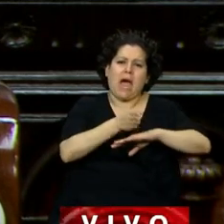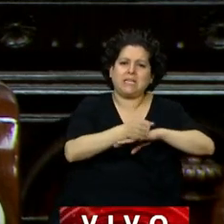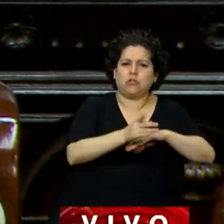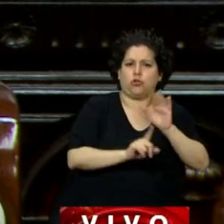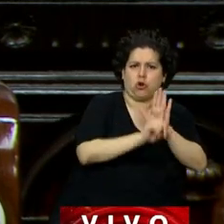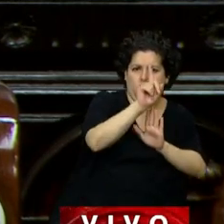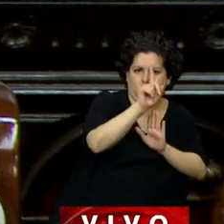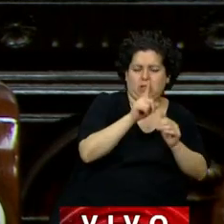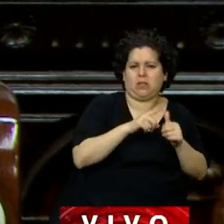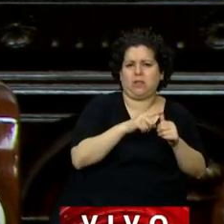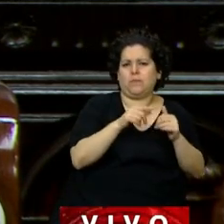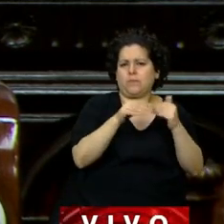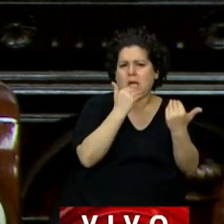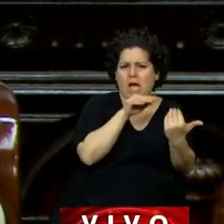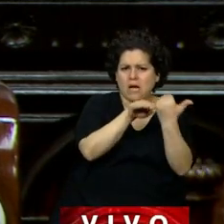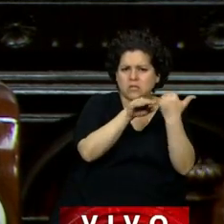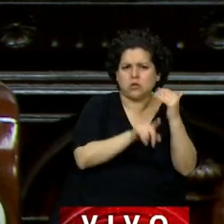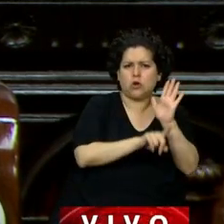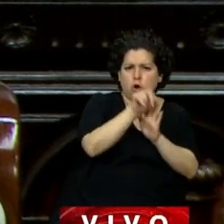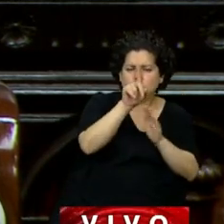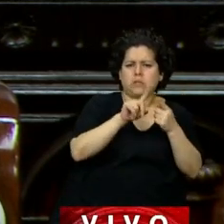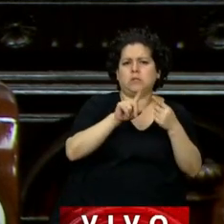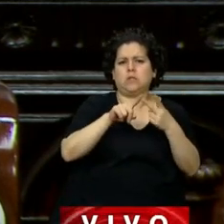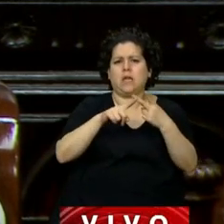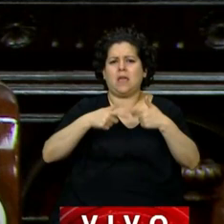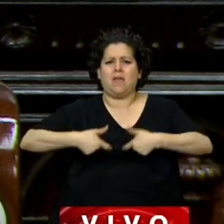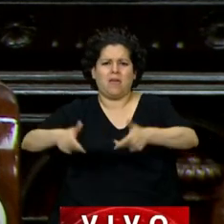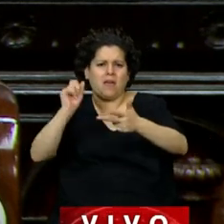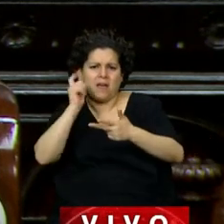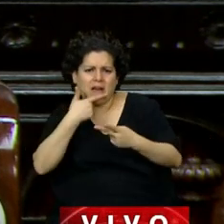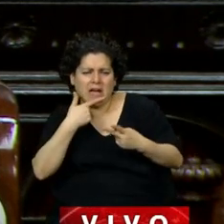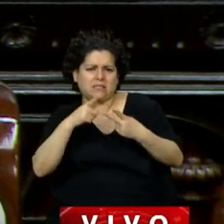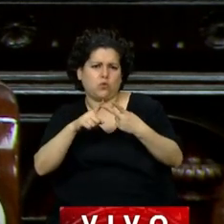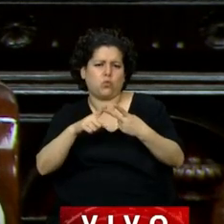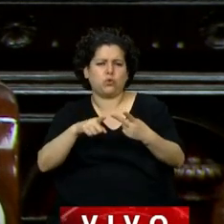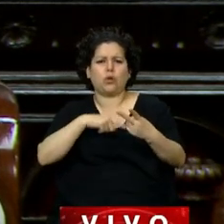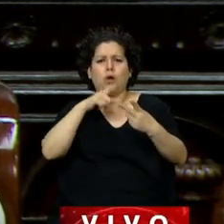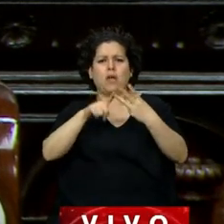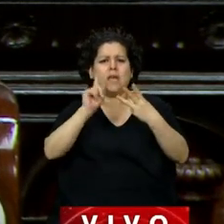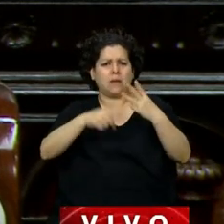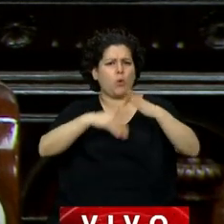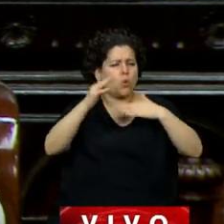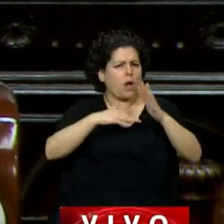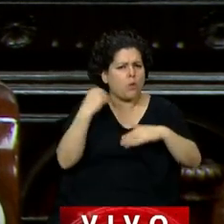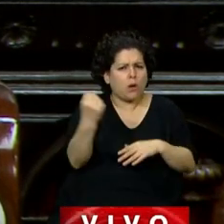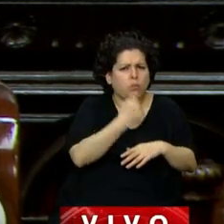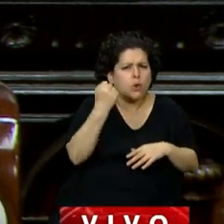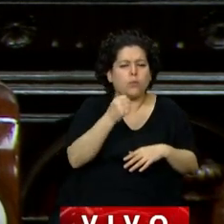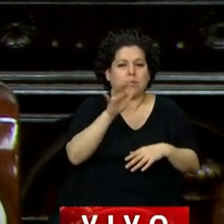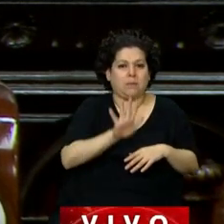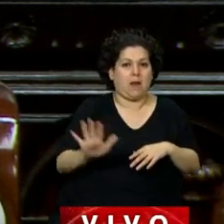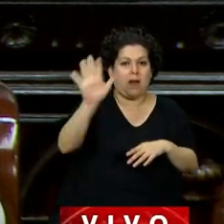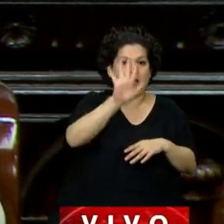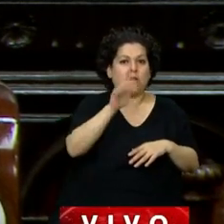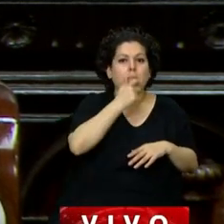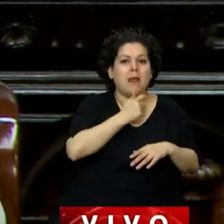Norte, obras de vialidad en Malargüe, gasoducto de Malargüe y Tunuyán, y una obra muy importante para la región y